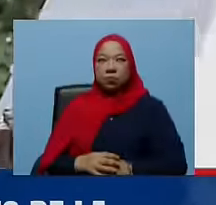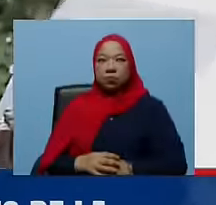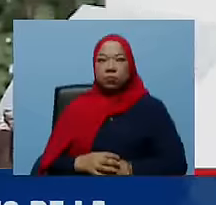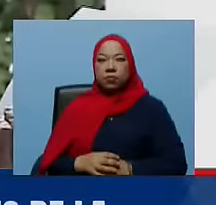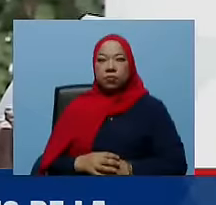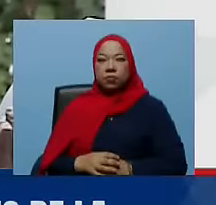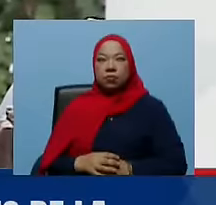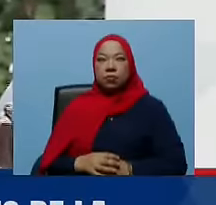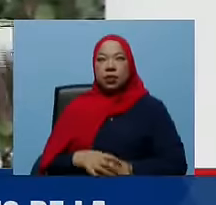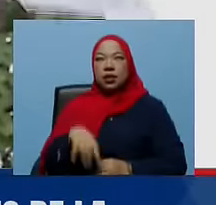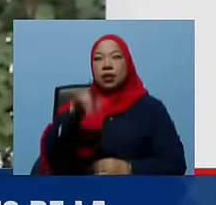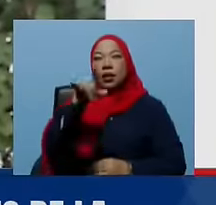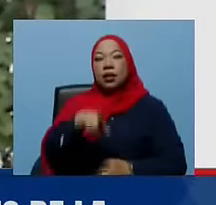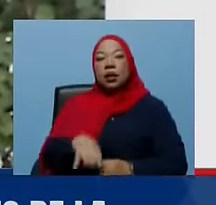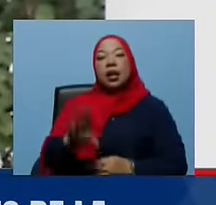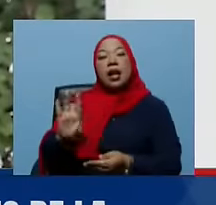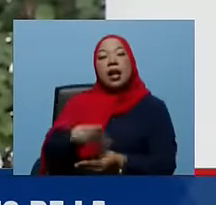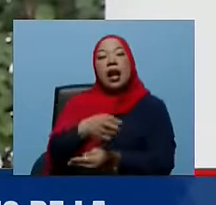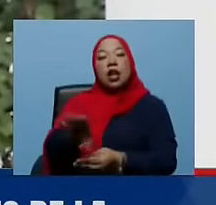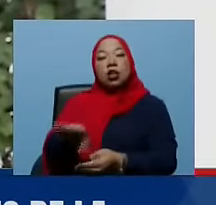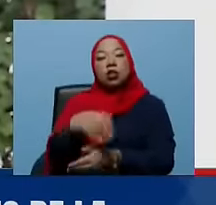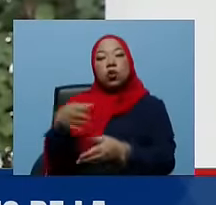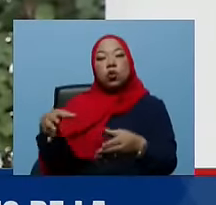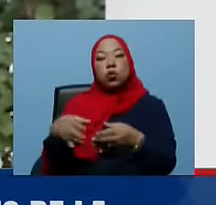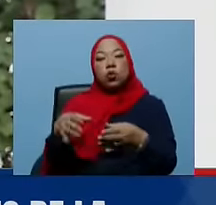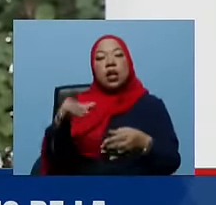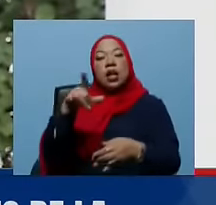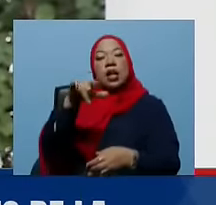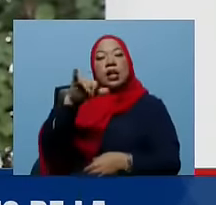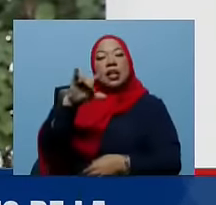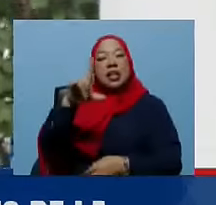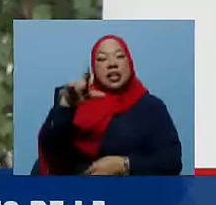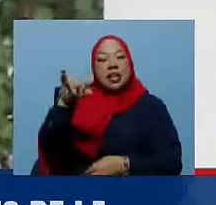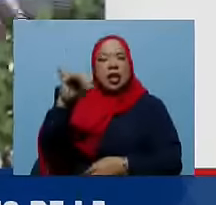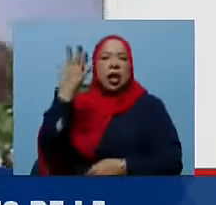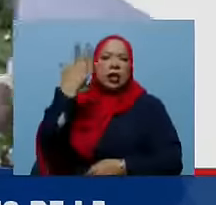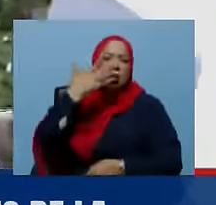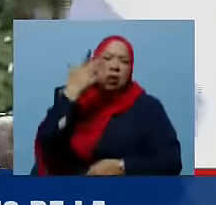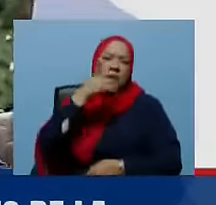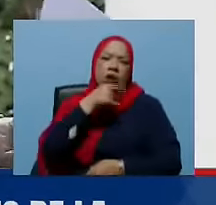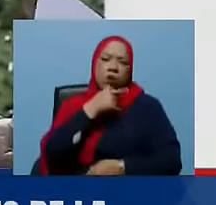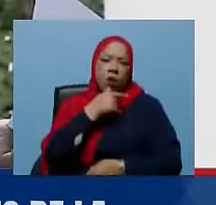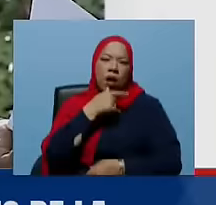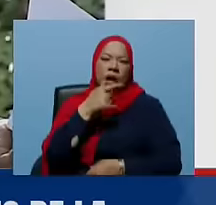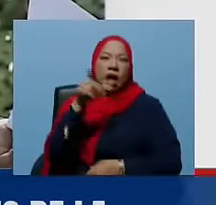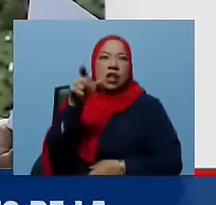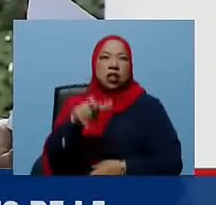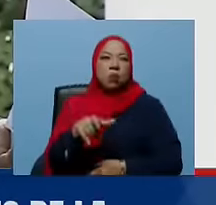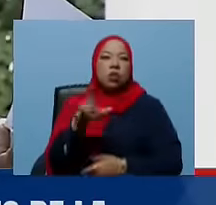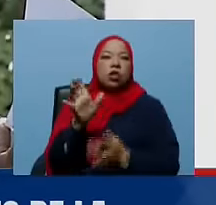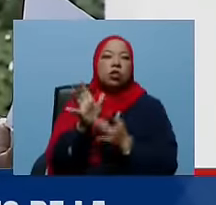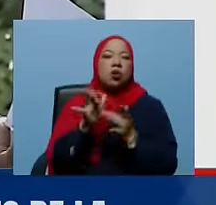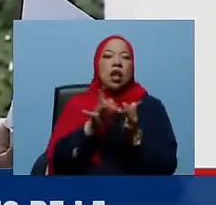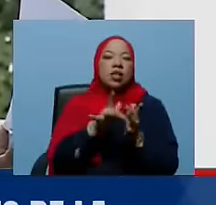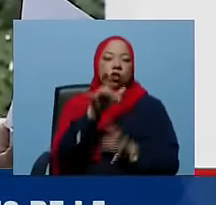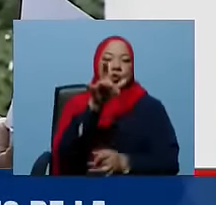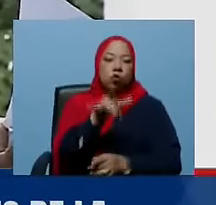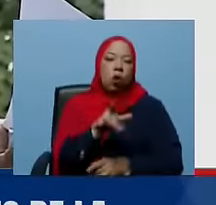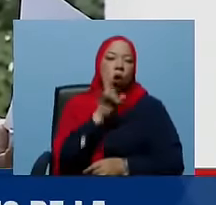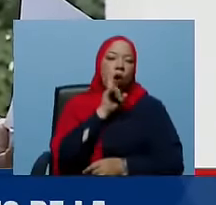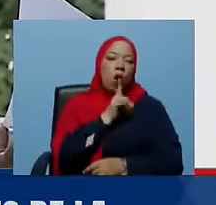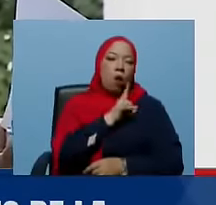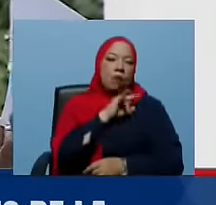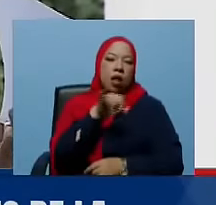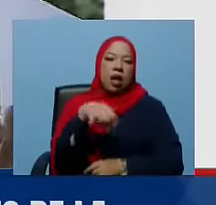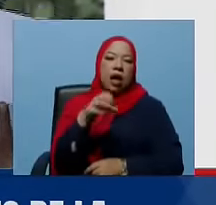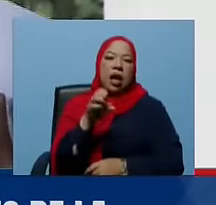también saludo a las glorias del canto, Lilia Vera y Jesús Sevillano. Naguará, pues.